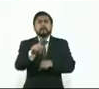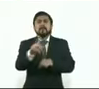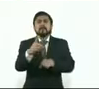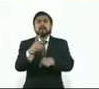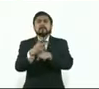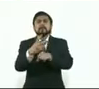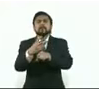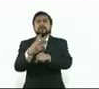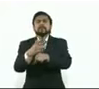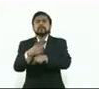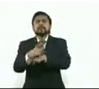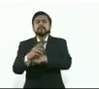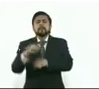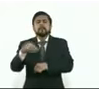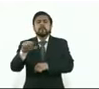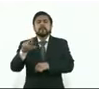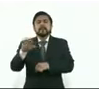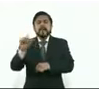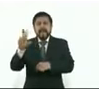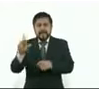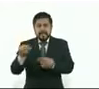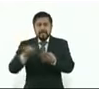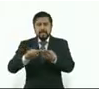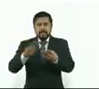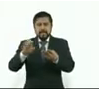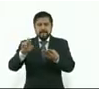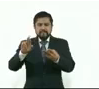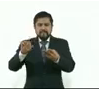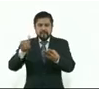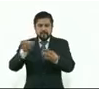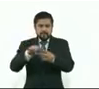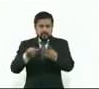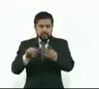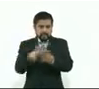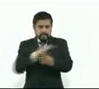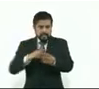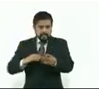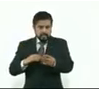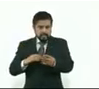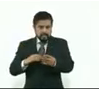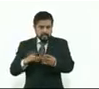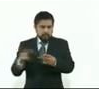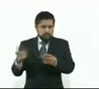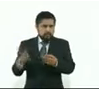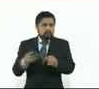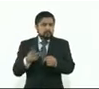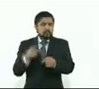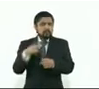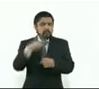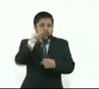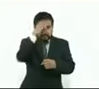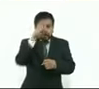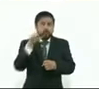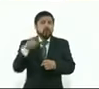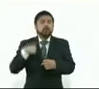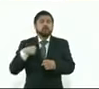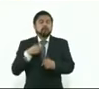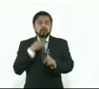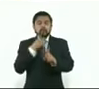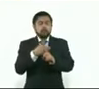Pues agradezco, pero estamos hoy en este momento dedicados a la Ciudad de México. Es lo que nos corresponde. ¿Será hasta